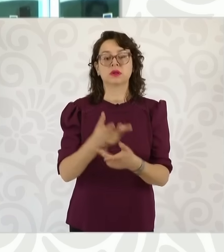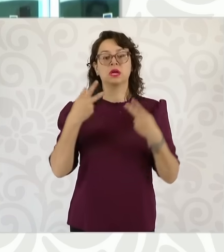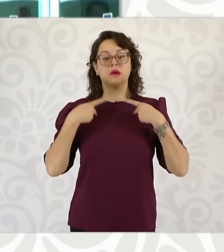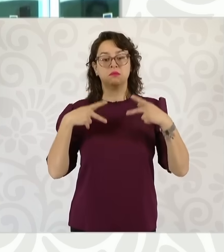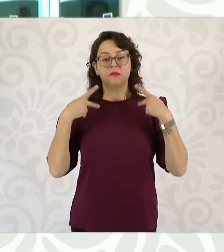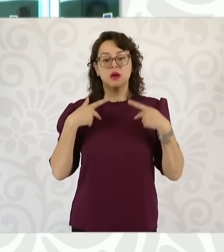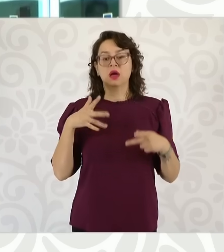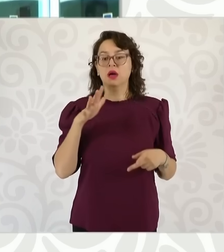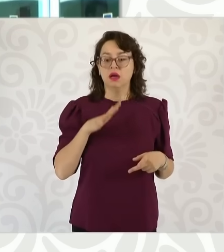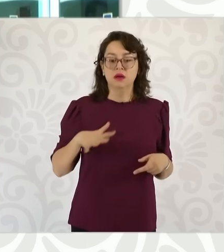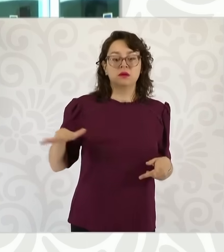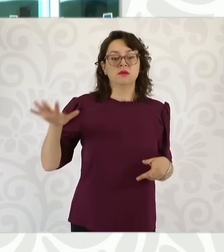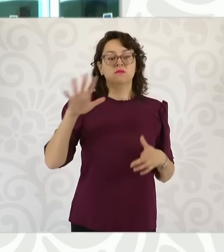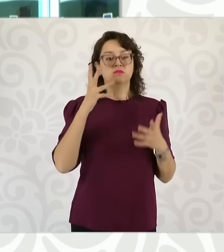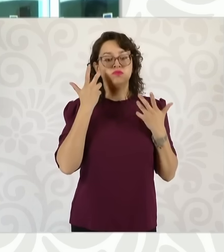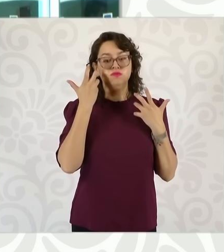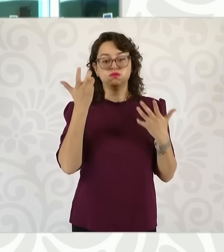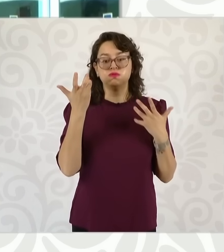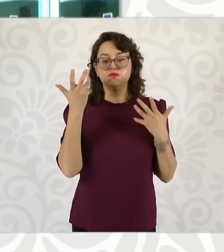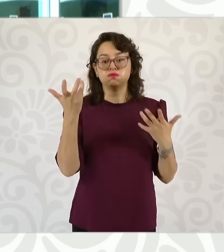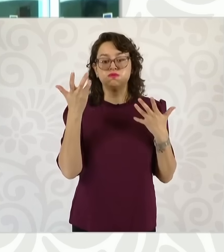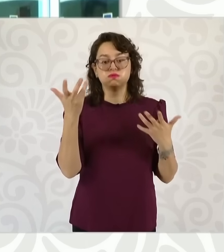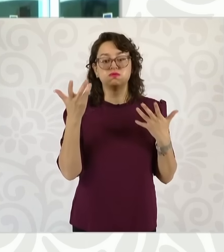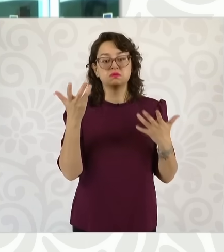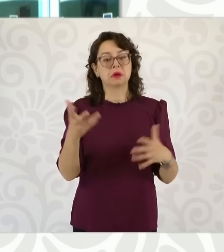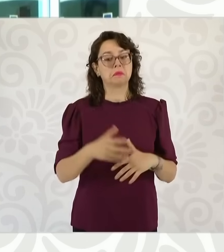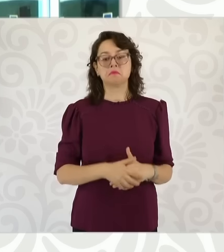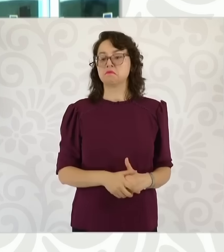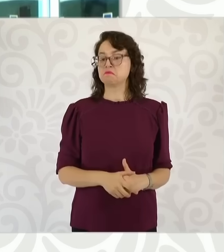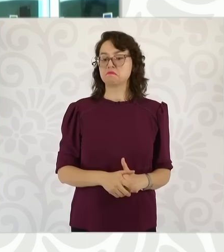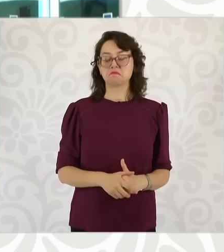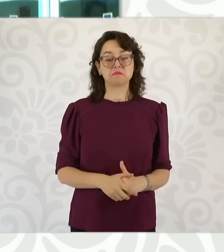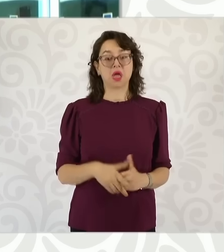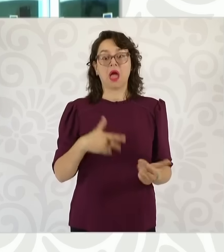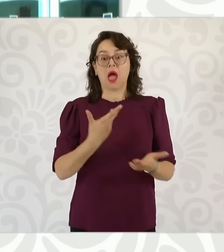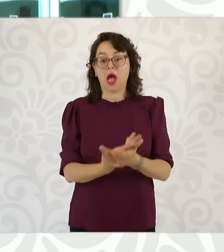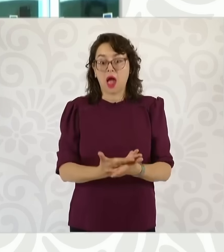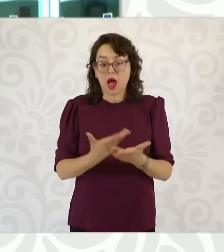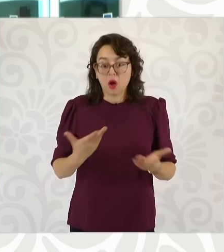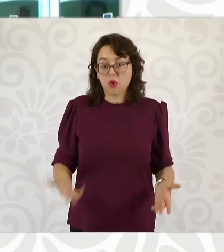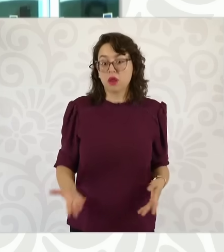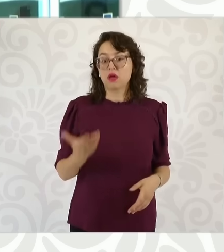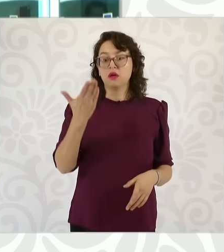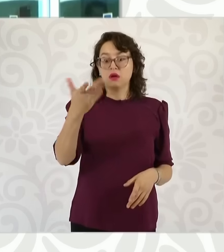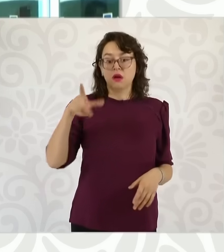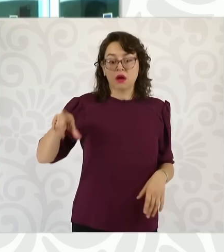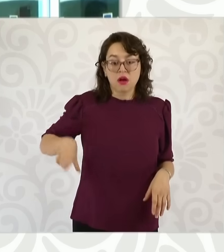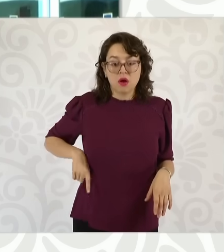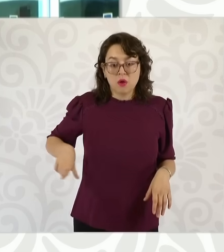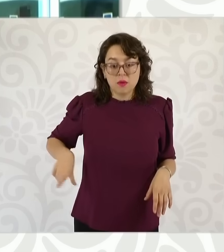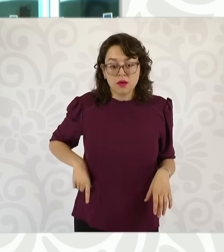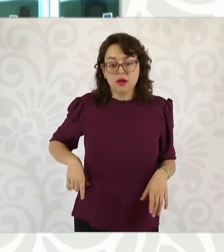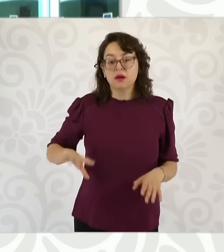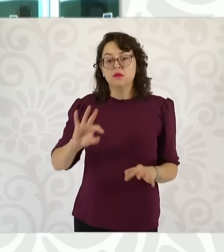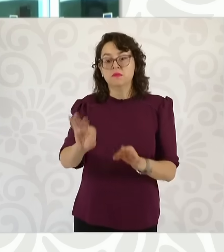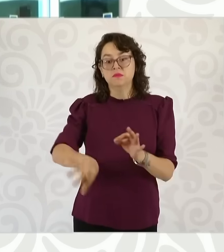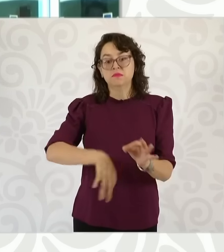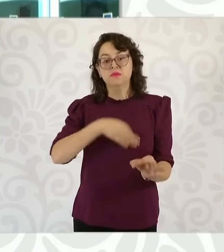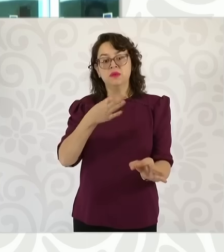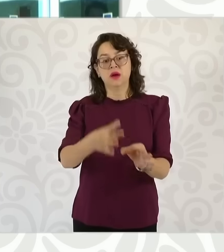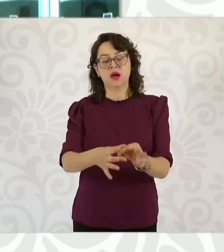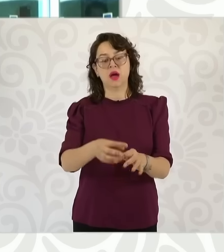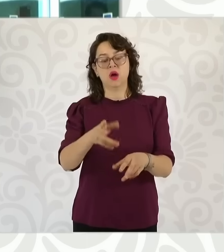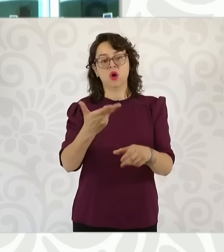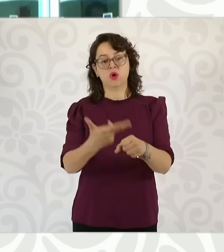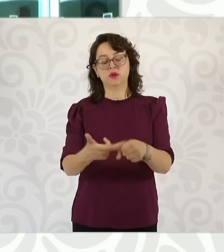un hospital de tercer nivel, y es hasta hoy, bajo su gobierno y en el compromiso, que se está haciendo realidad este sueño de tener